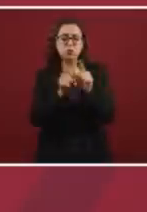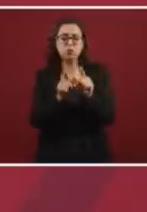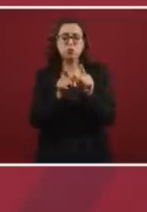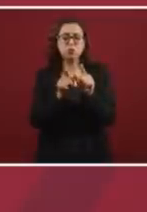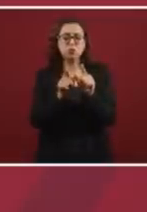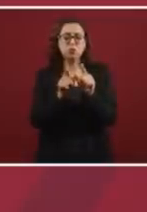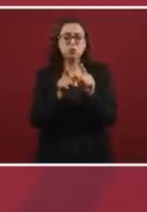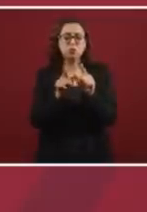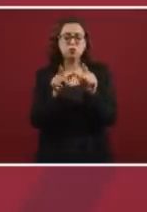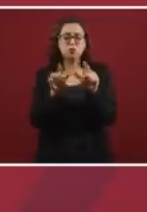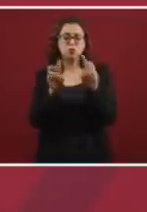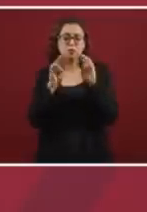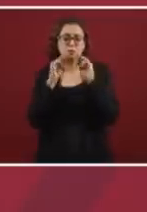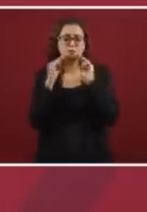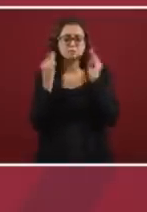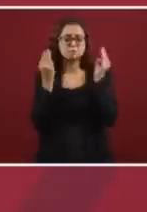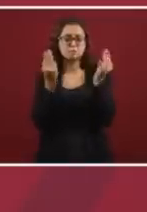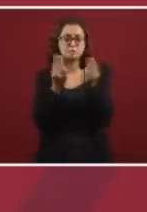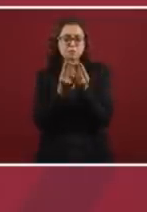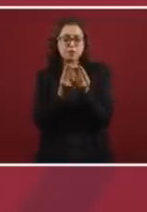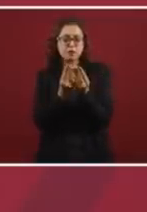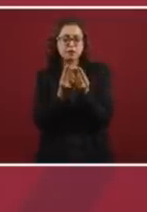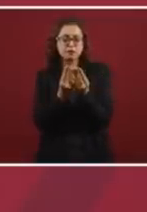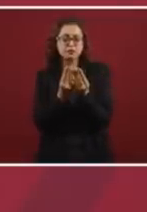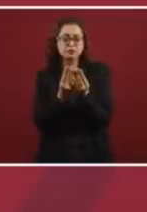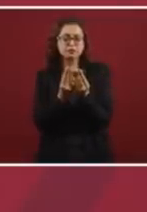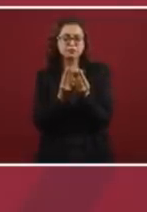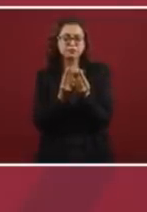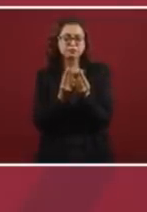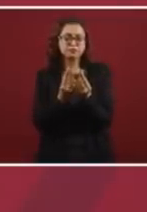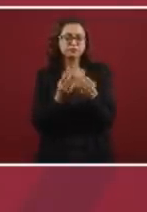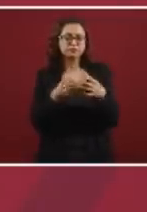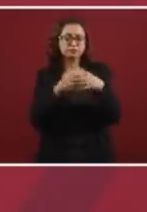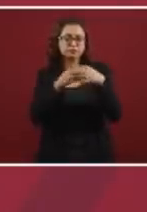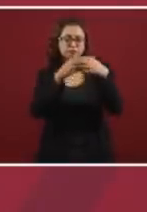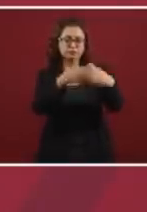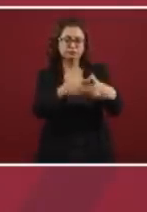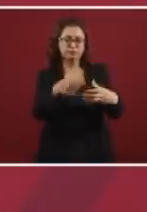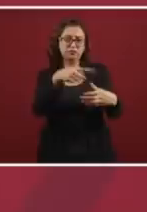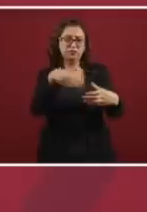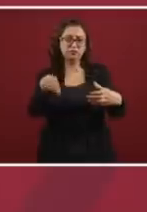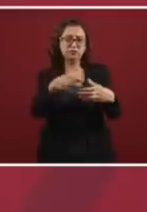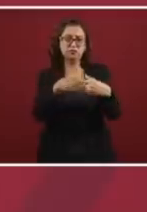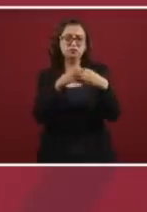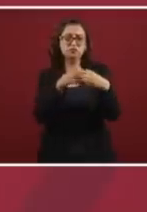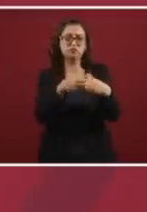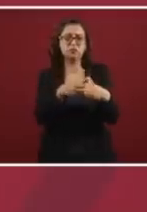con una célula de presuntos delincuentes